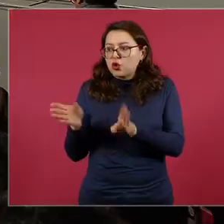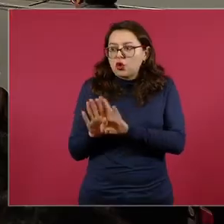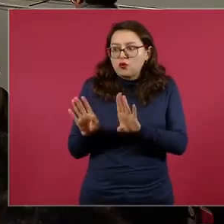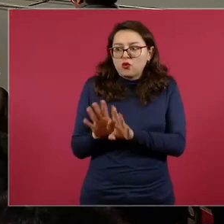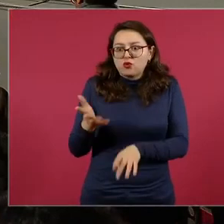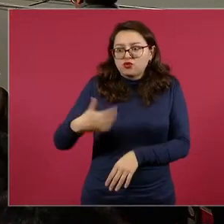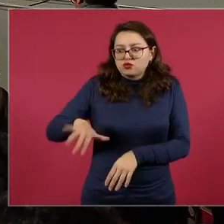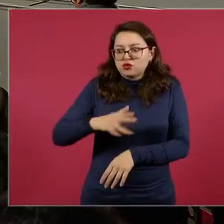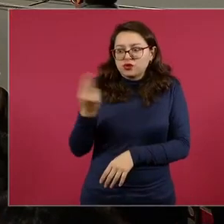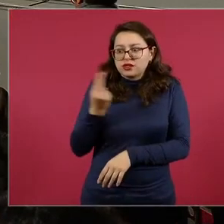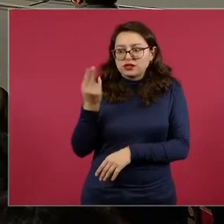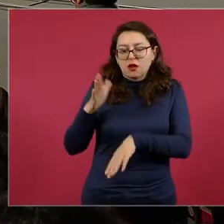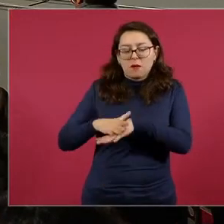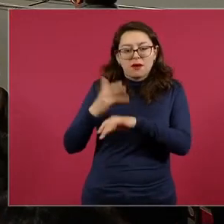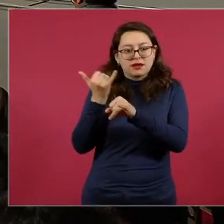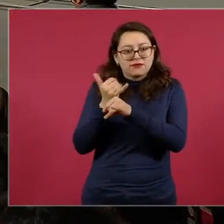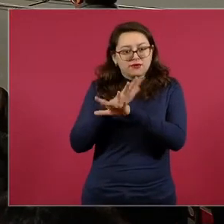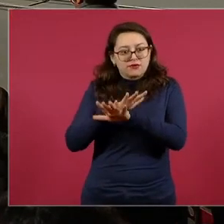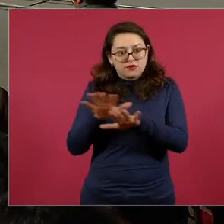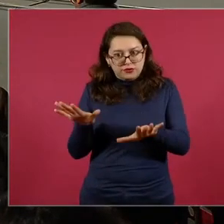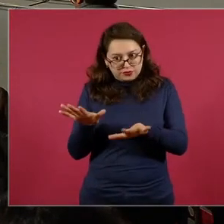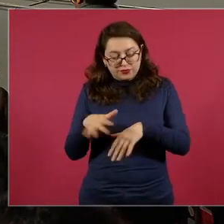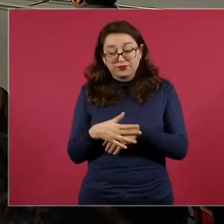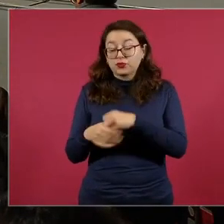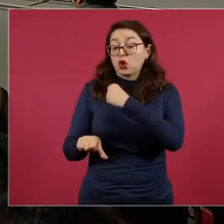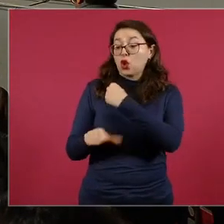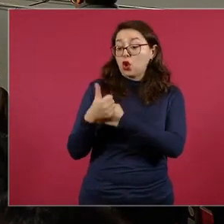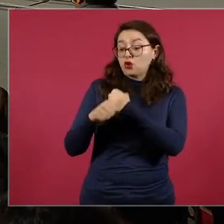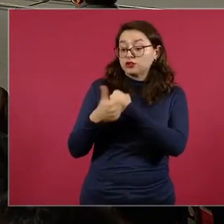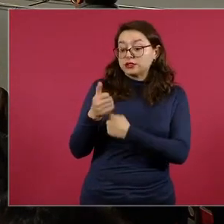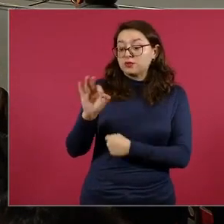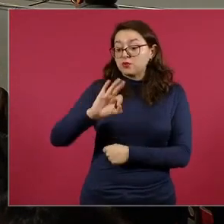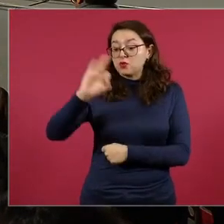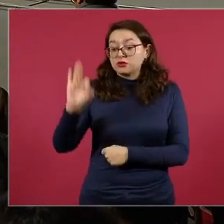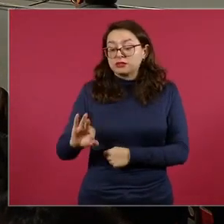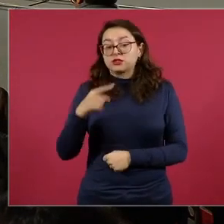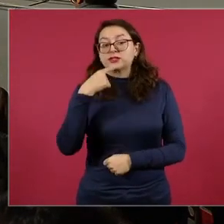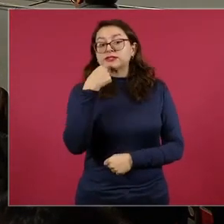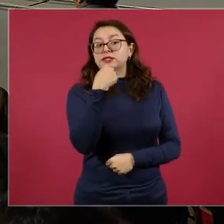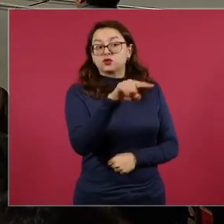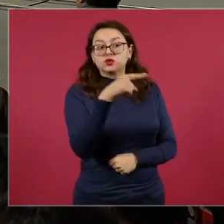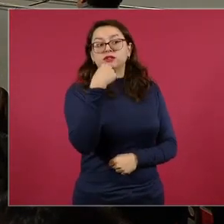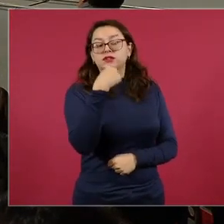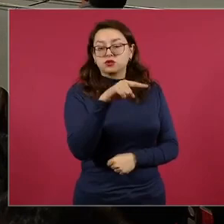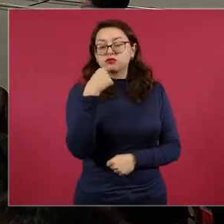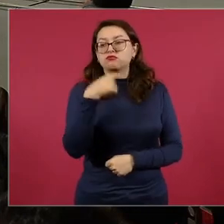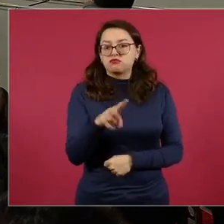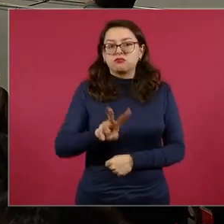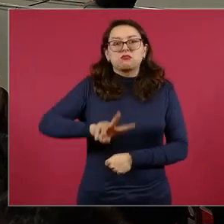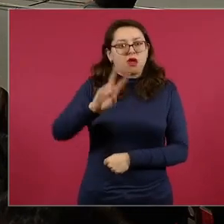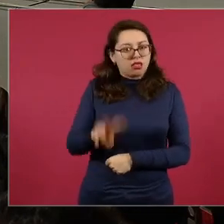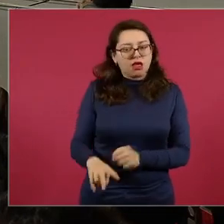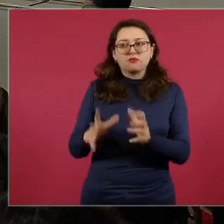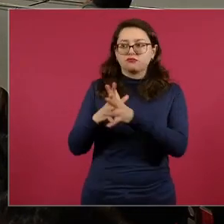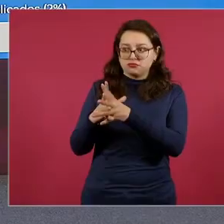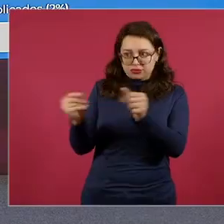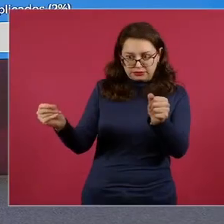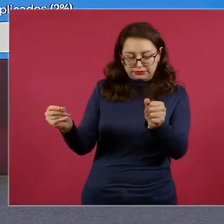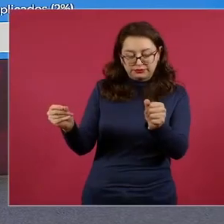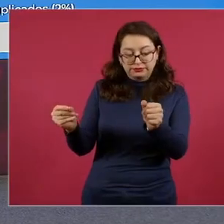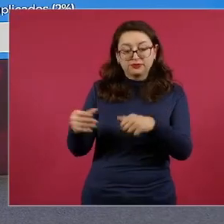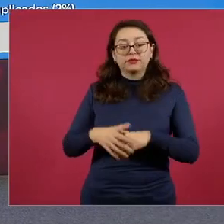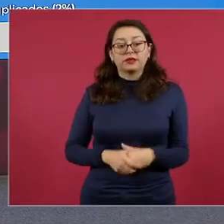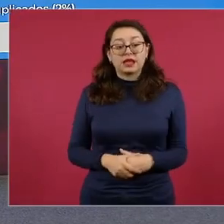de localización, y 11% de denuncias confirmadas. En cada uno de estos rubros